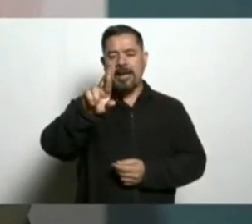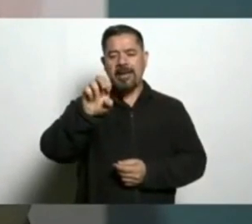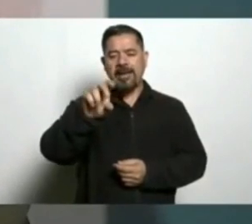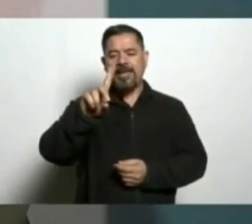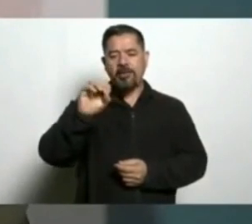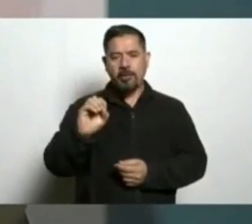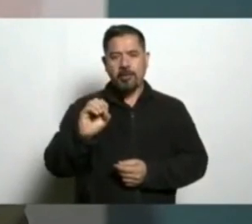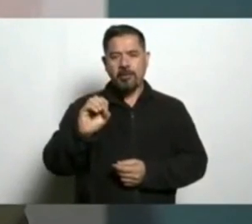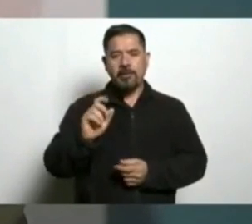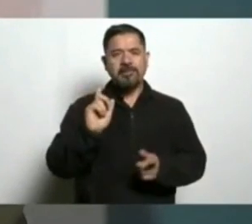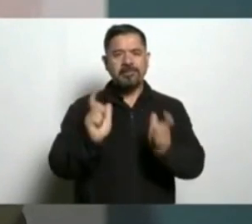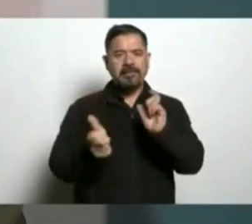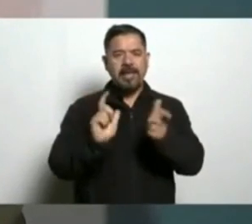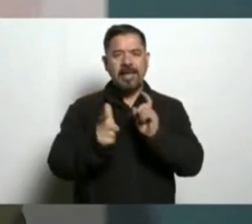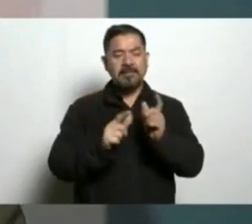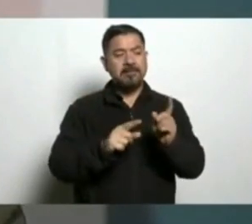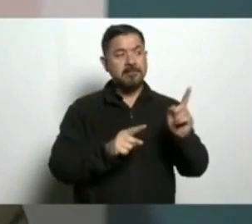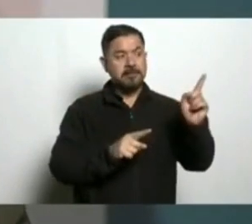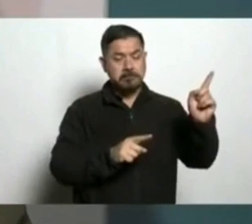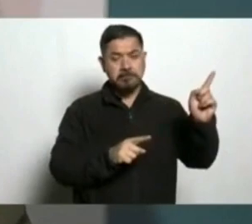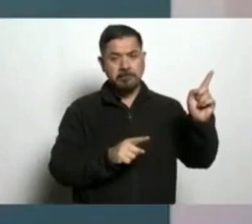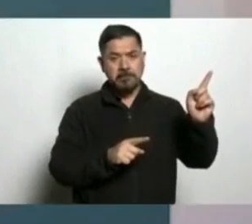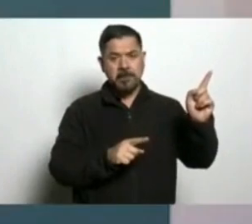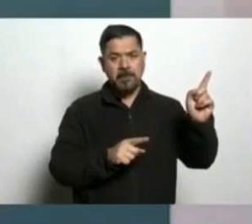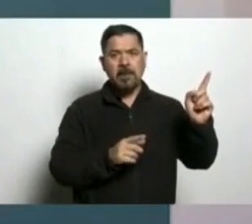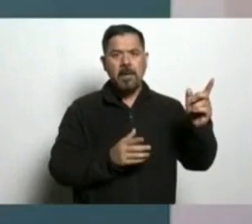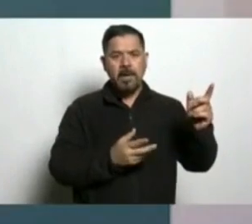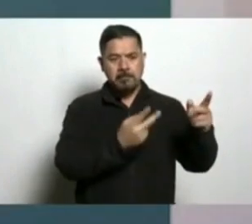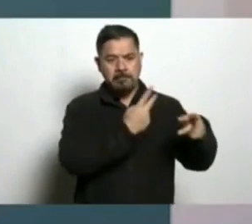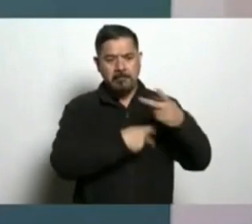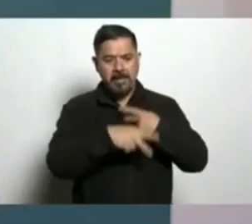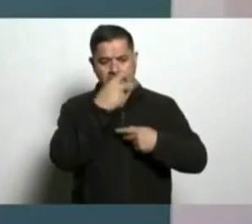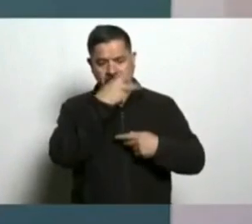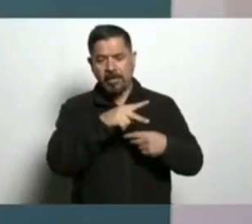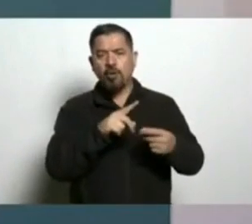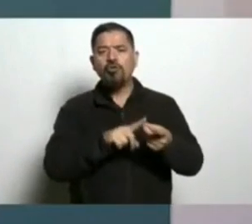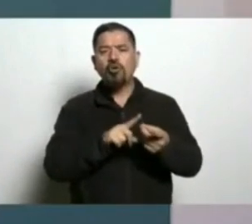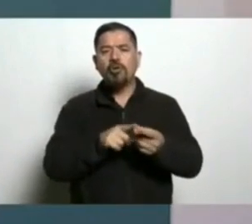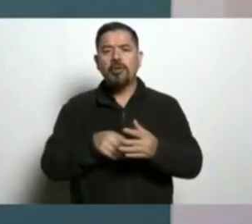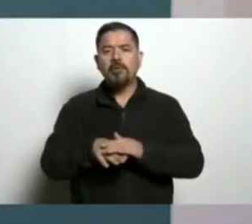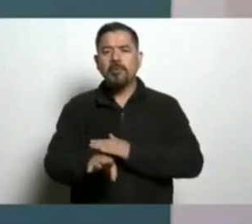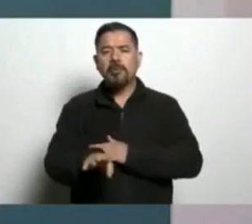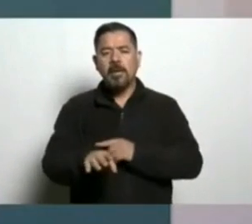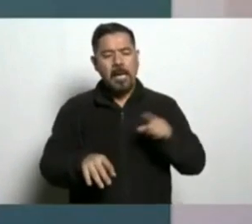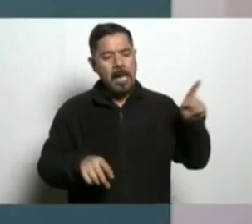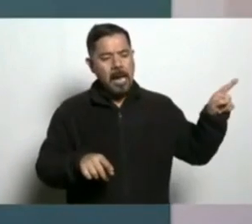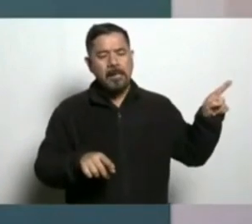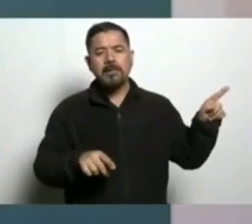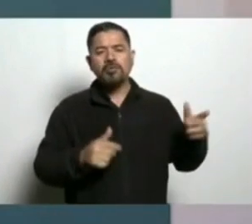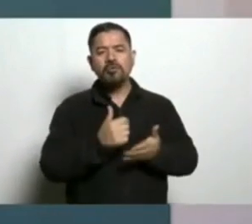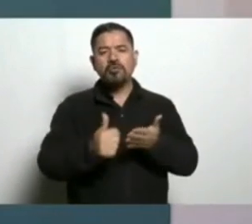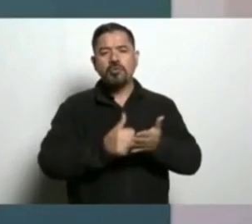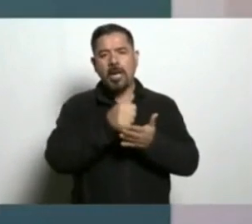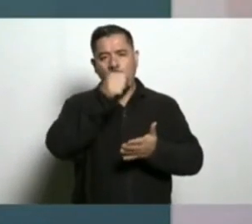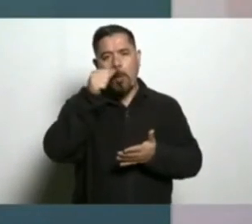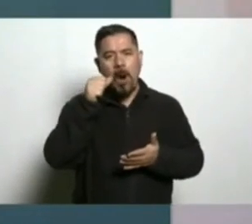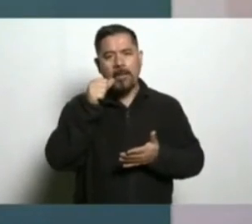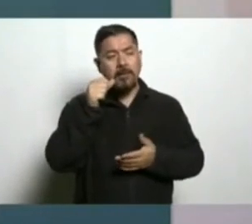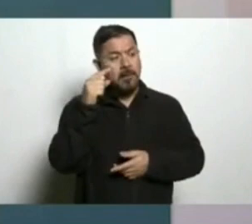territorio nacional por Juárez. Ahí se da la primera